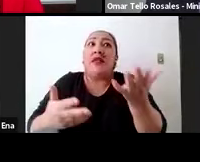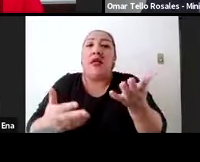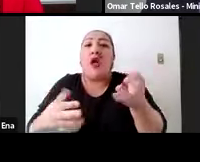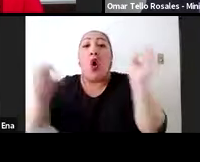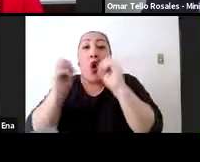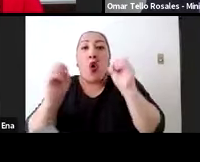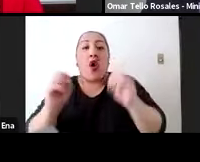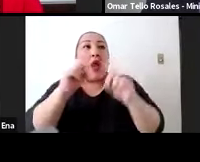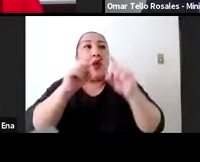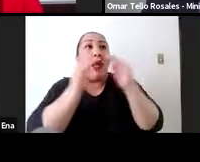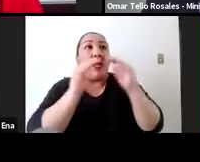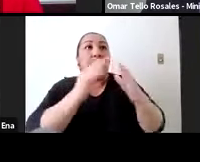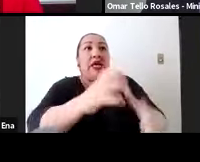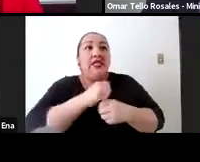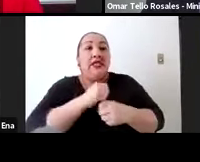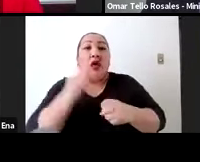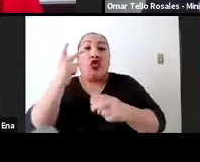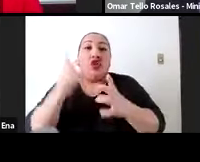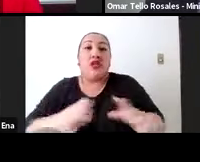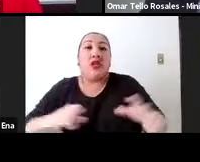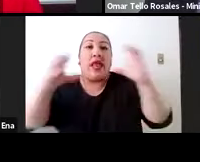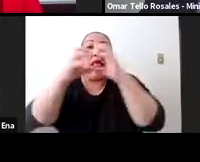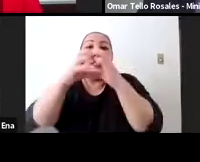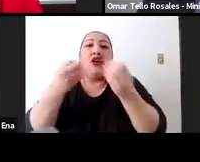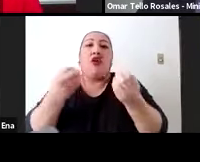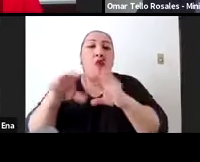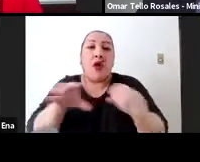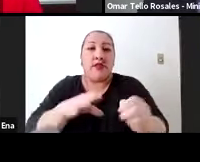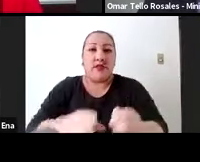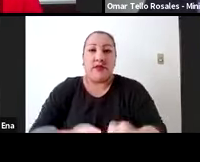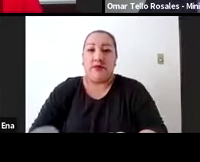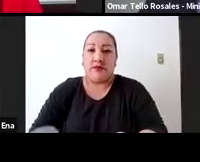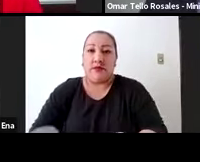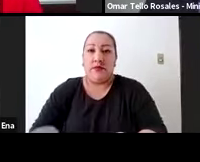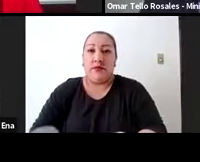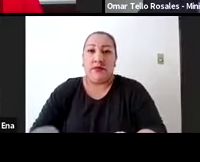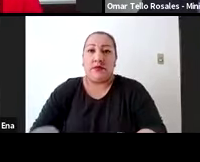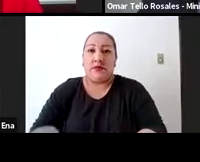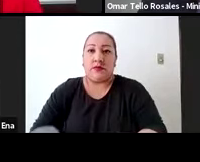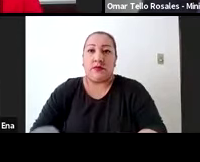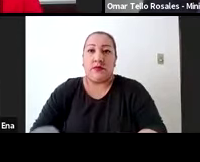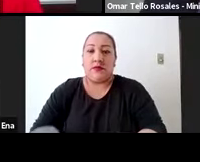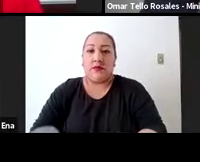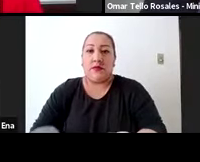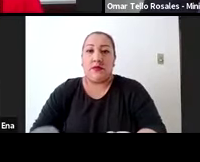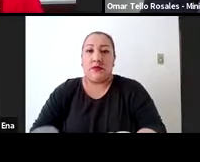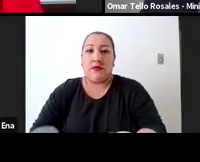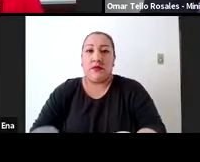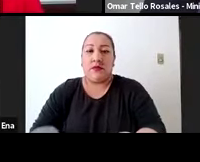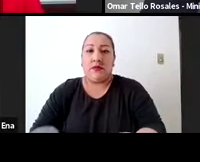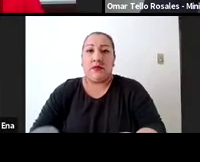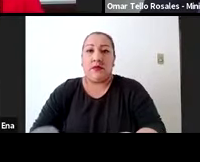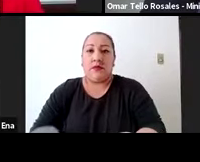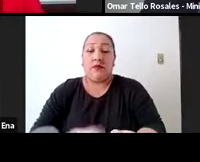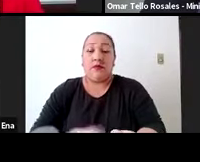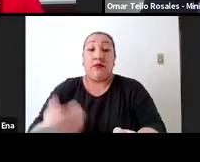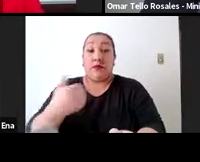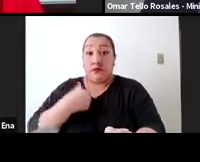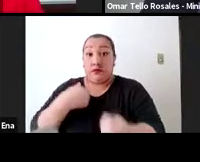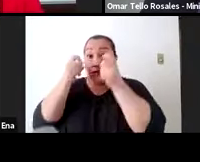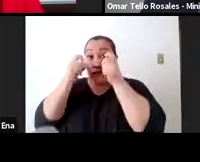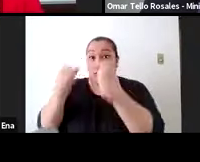canastas? A ver, nosotros hacemos el control. la gestión y la decisión es